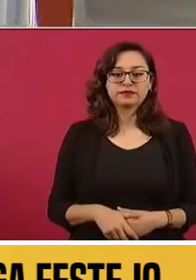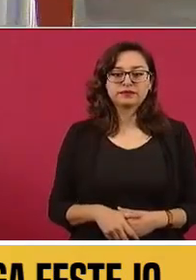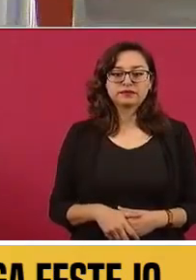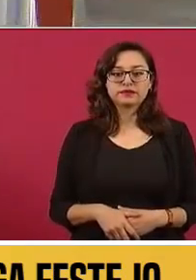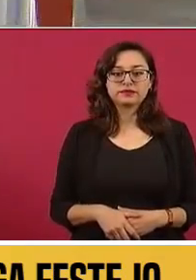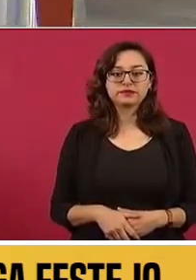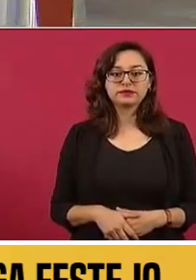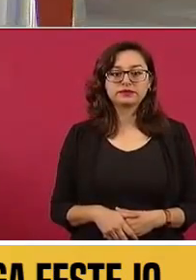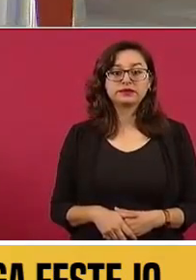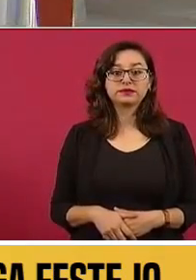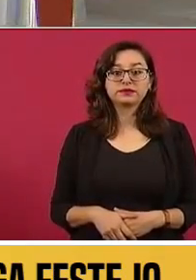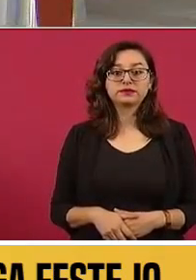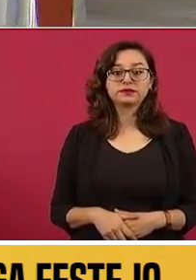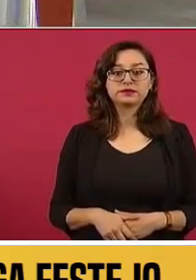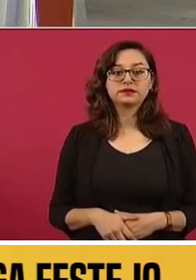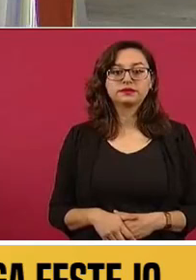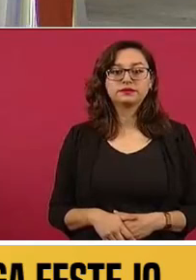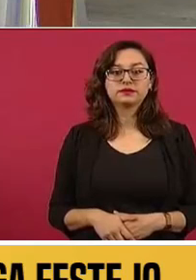Ferriz de Com.